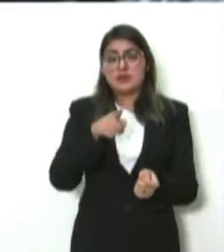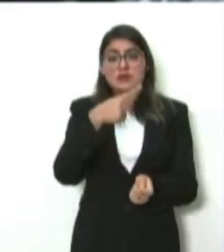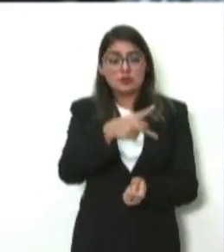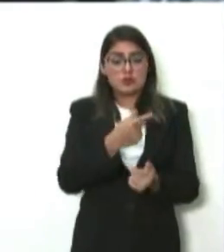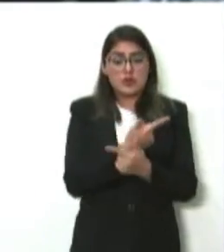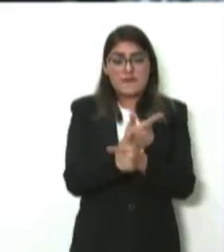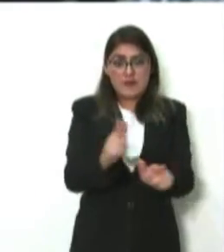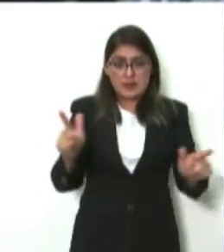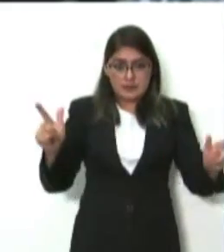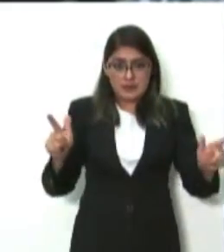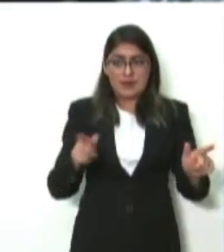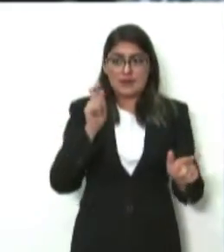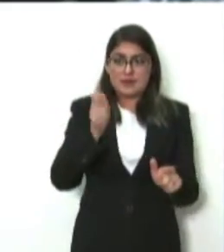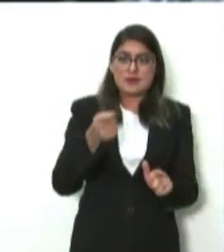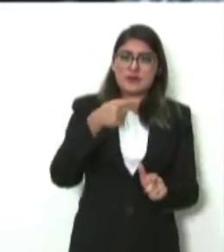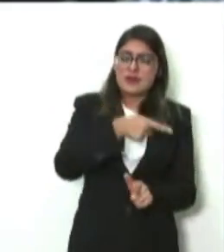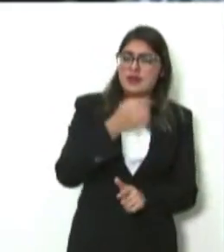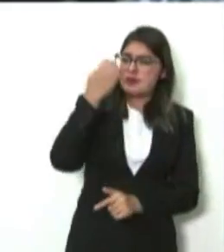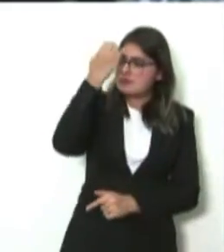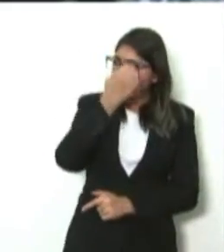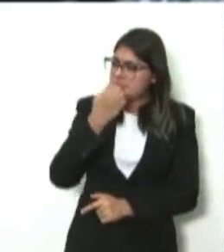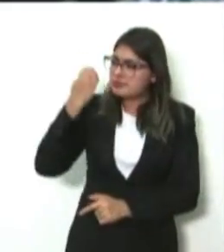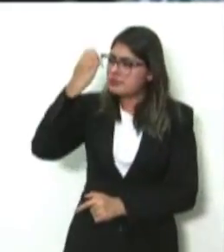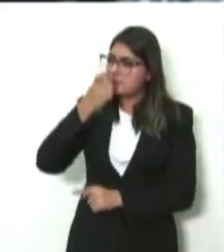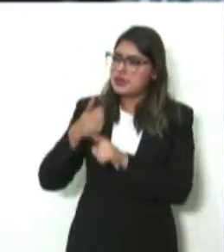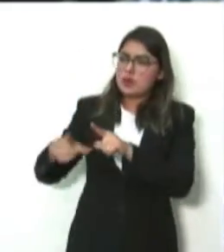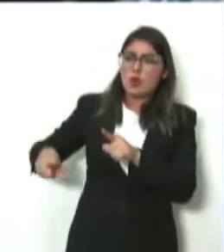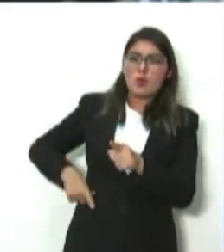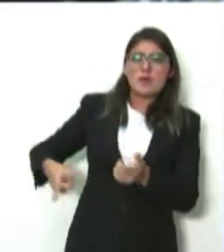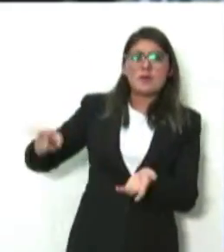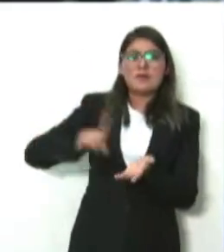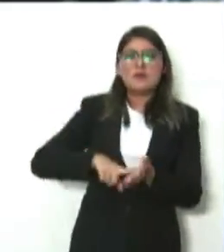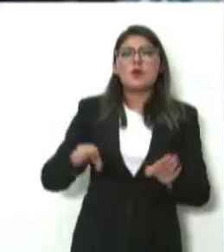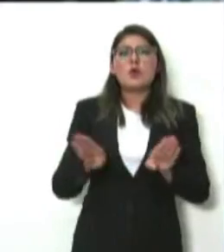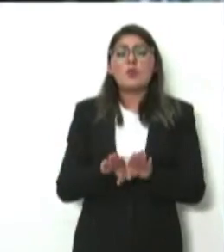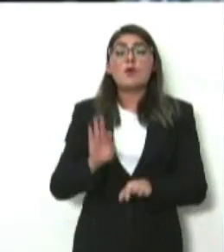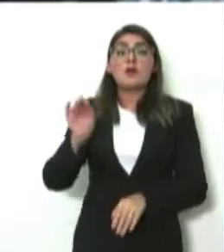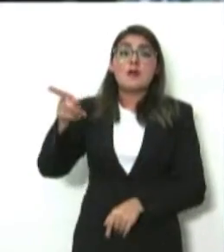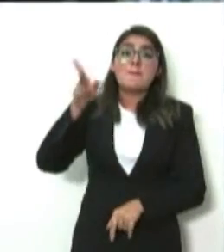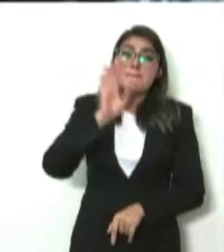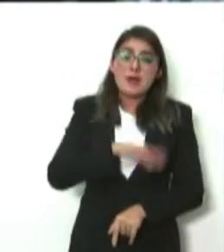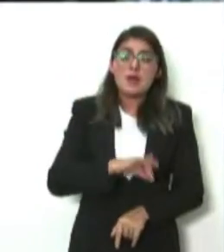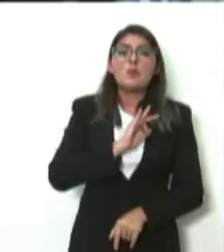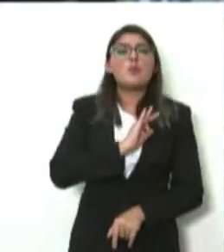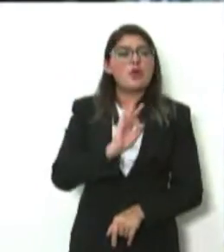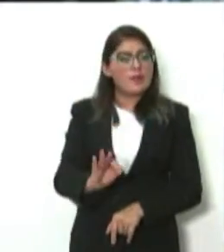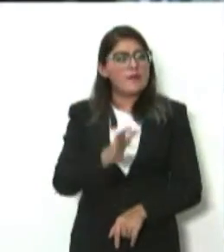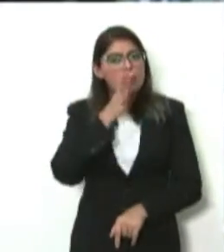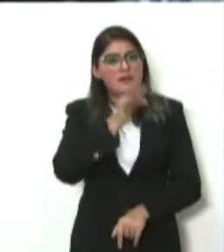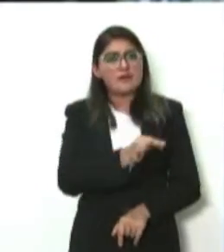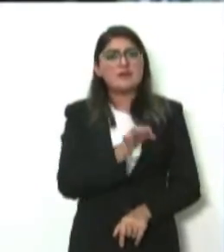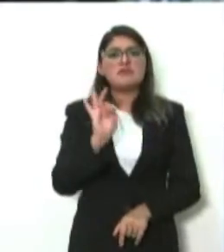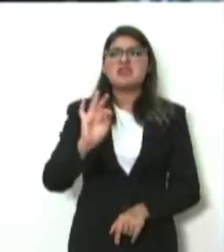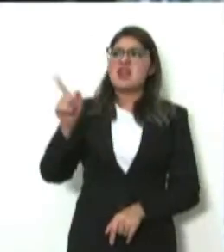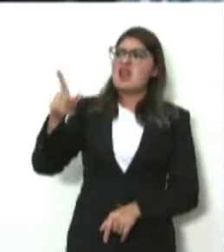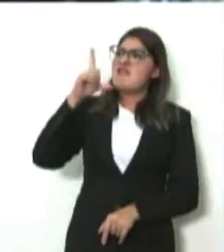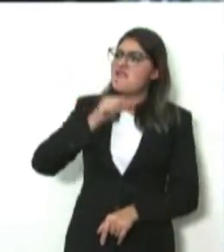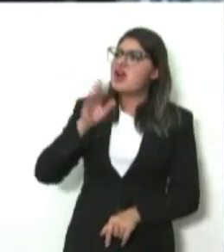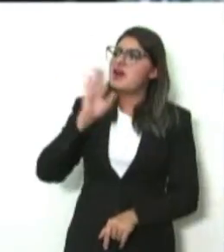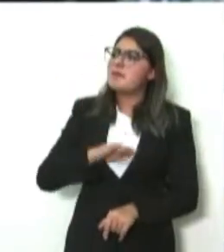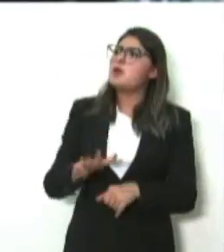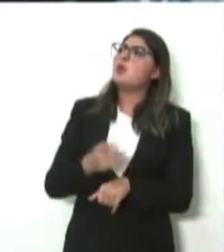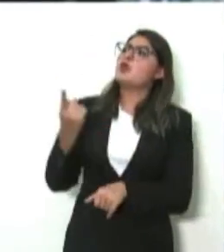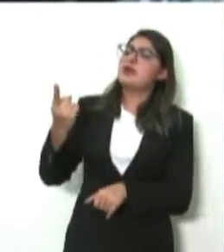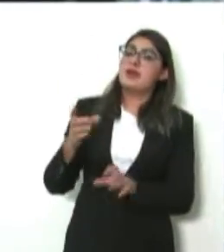que tiene la ciudadanía de escrutar al gobierno, de reclamarle cualquier acción que haya hecho o la que no hizo, y el por qué no la